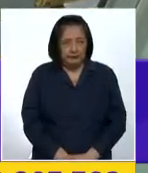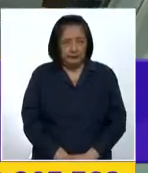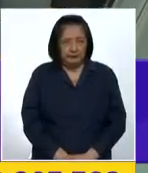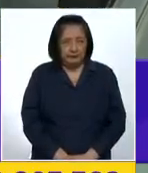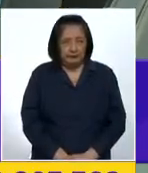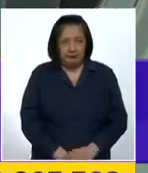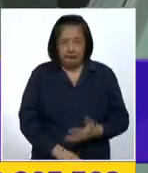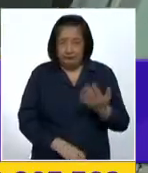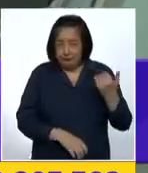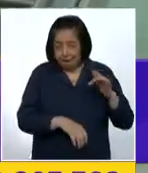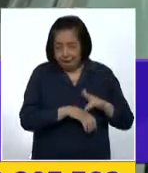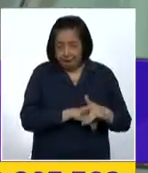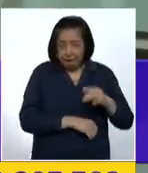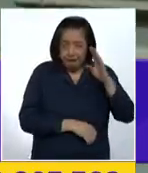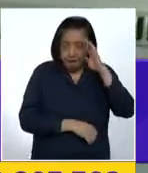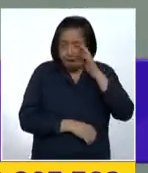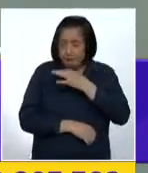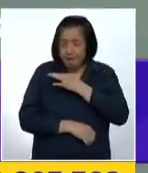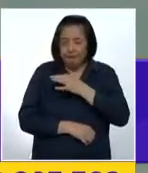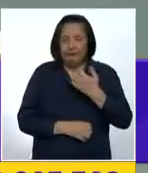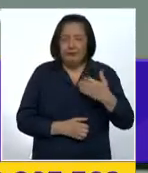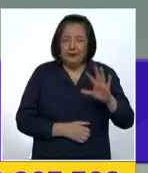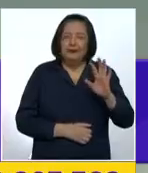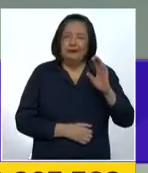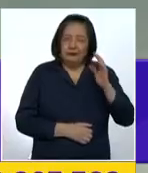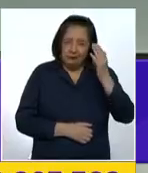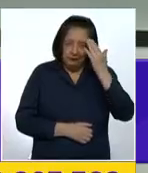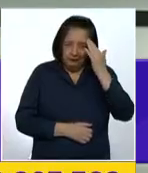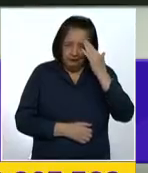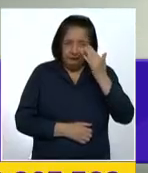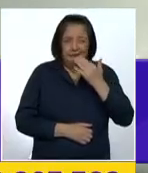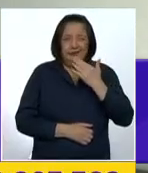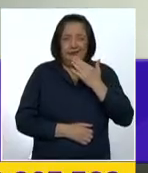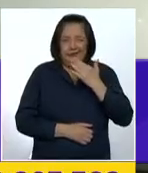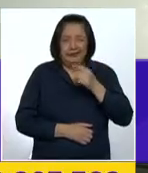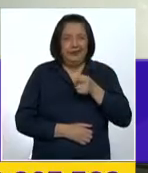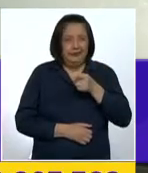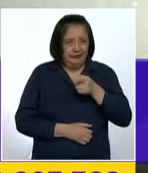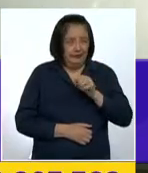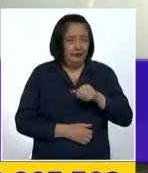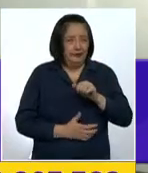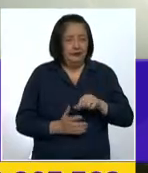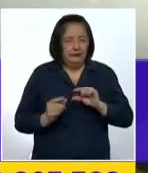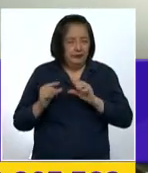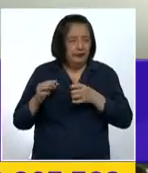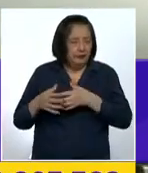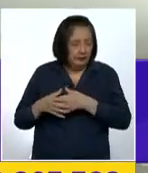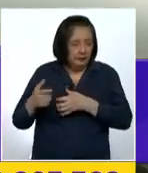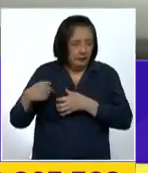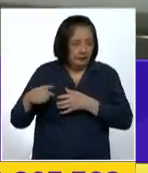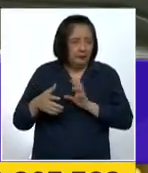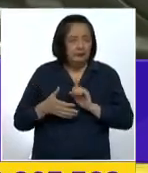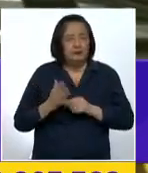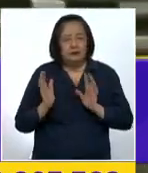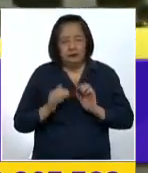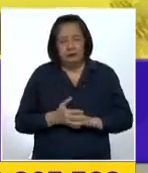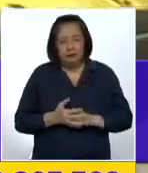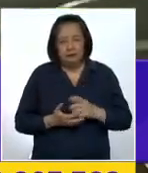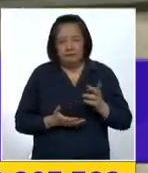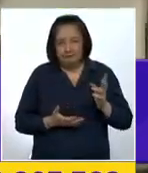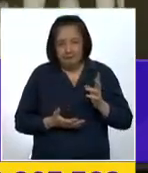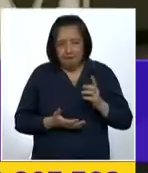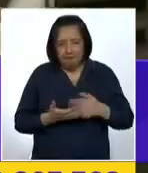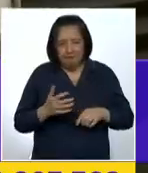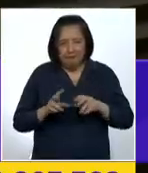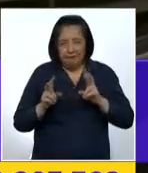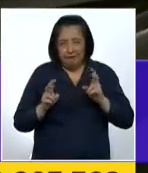Bueno, muy temprano nos decía el coronel Reboredo que ellos ya tenían identificado quién estaba detrás de esta organización criminal que se viene debatiendo